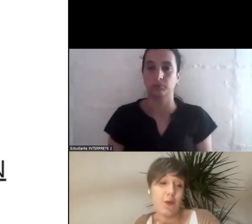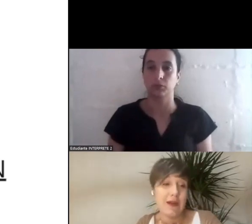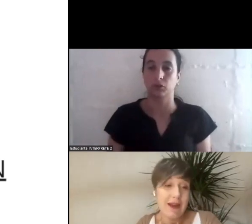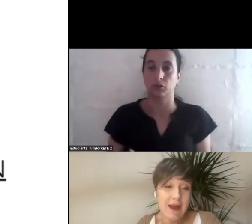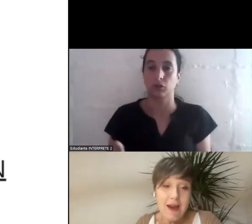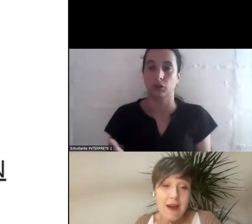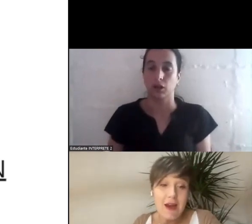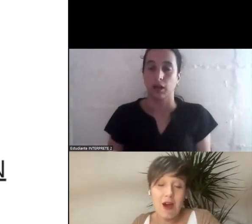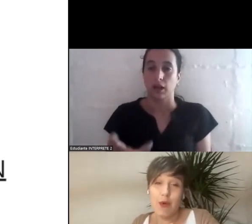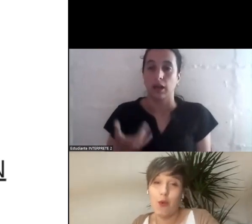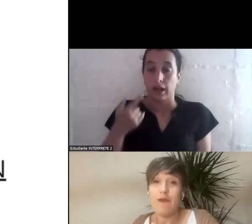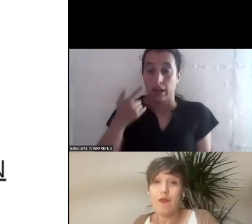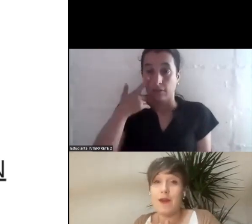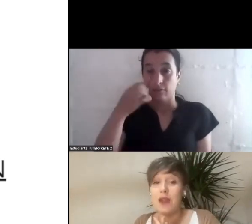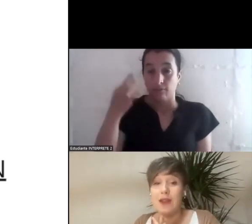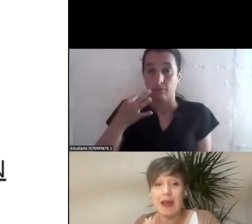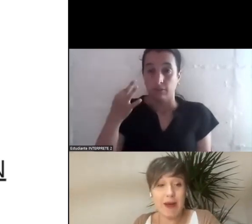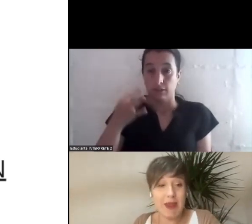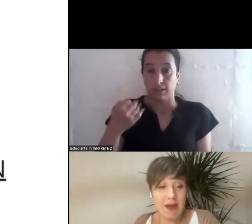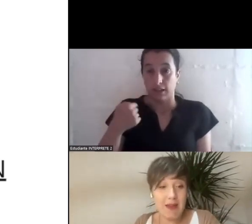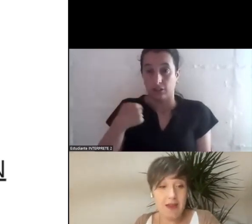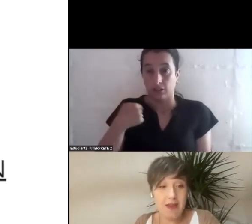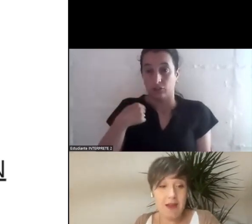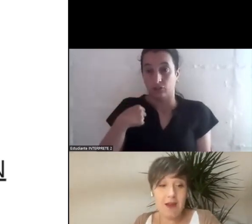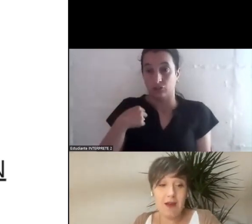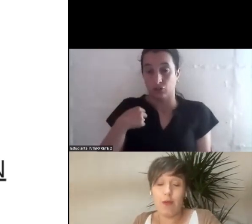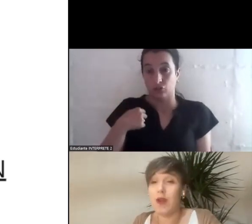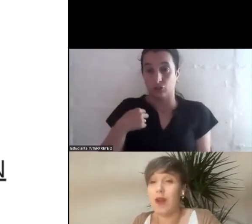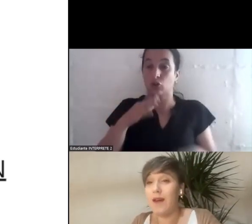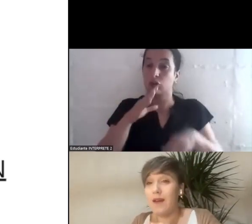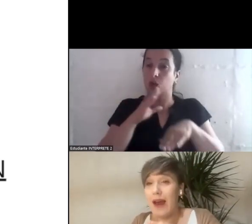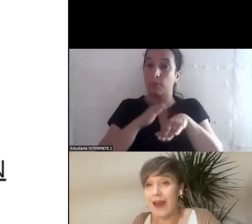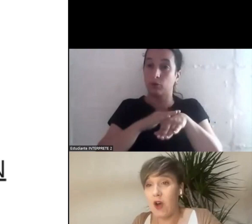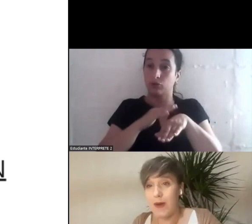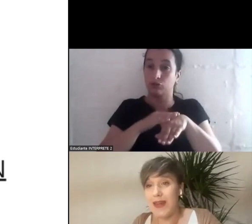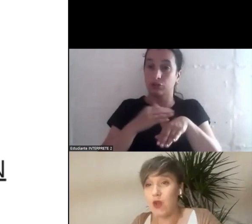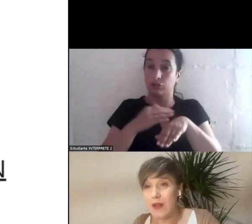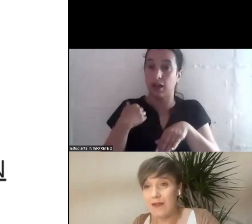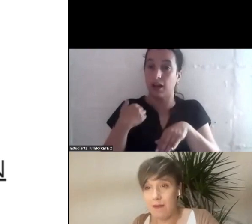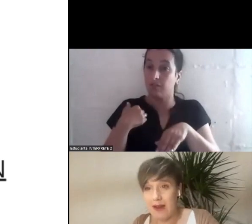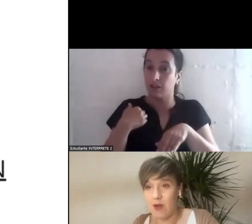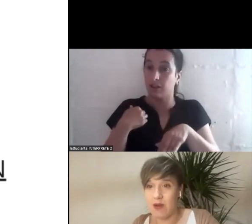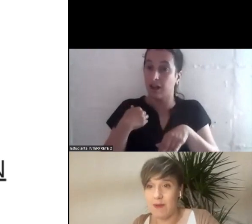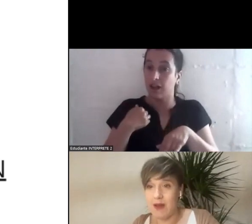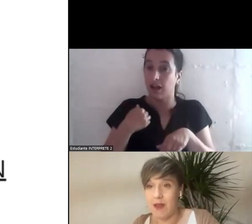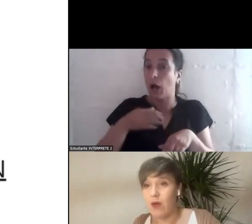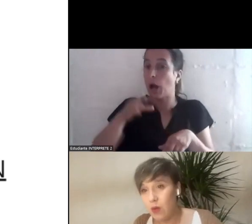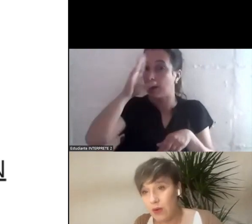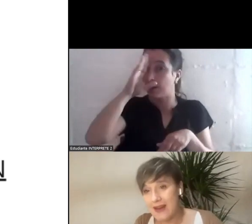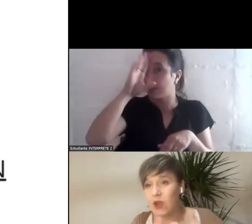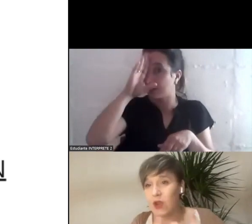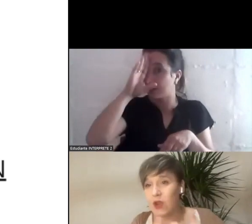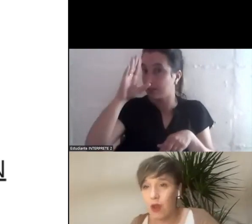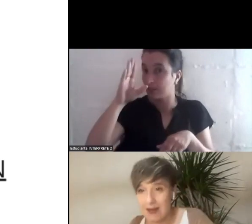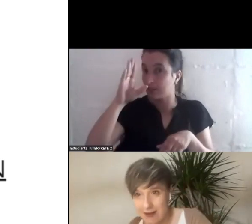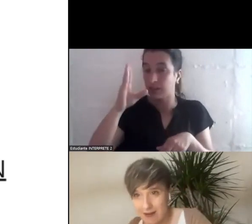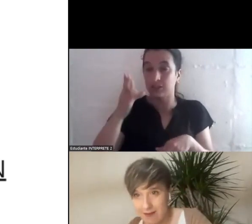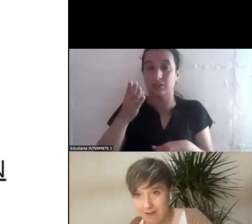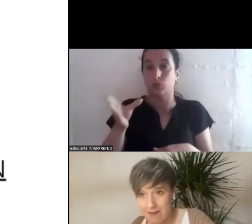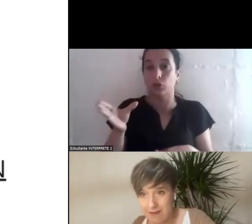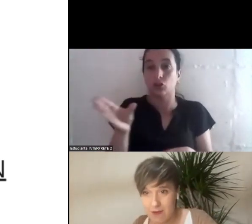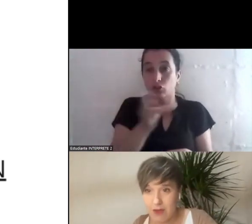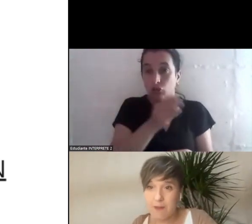nuestra responsabilidad procurar formarnos en discapacidad, porque hay que acompañar a todas las familias como se merecen, no algunas, a